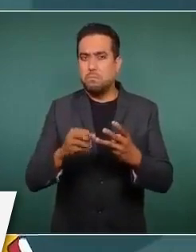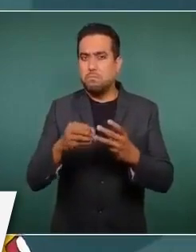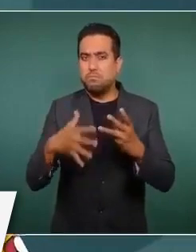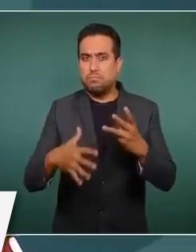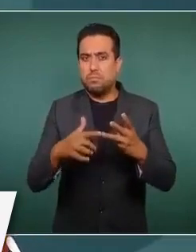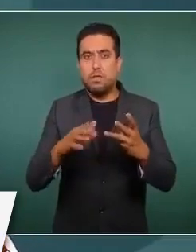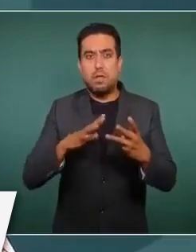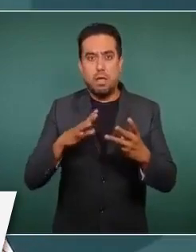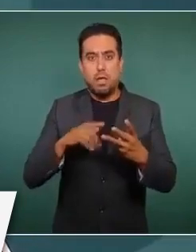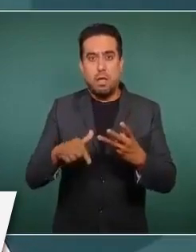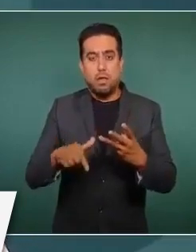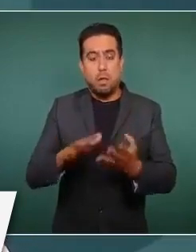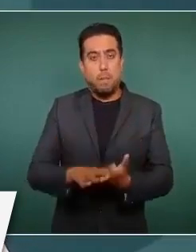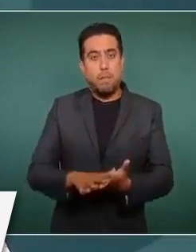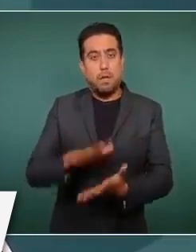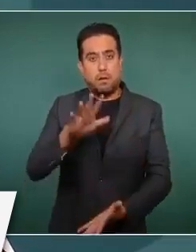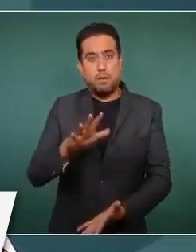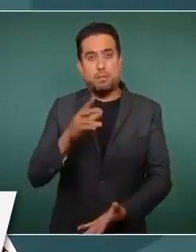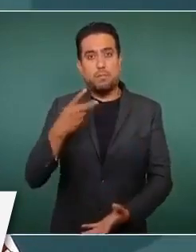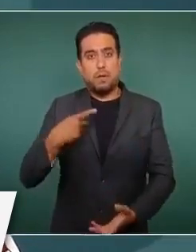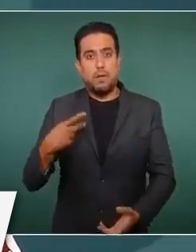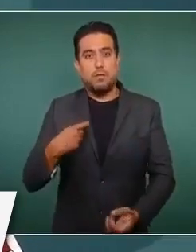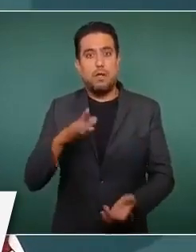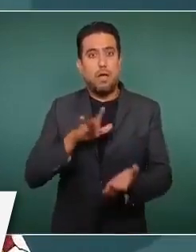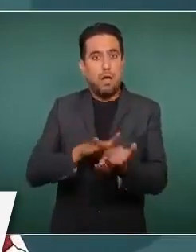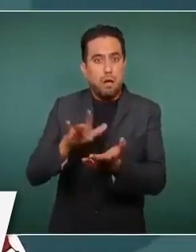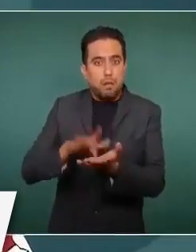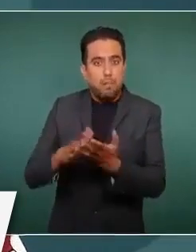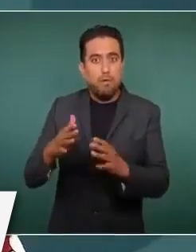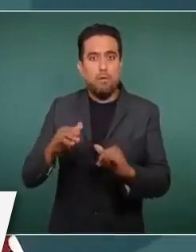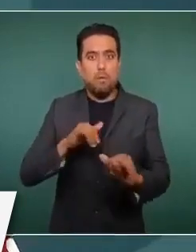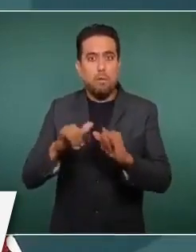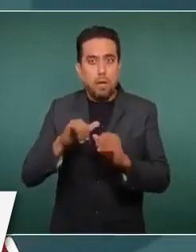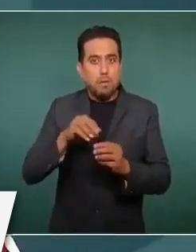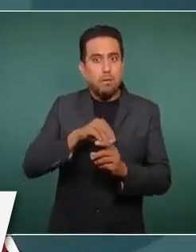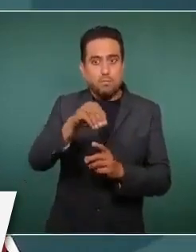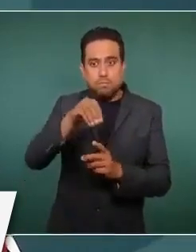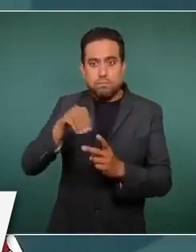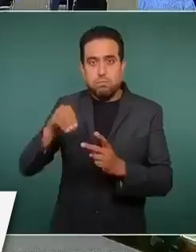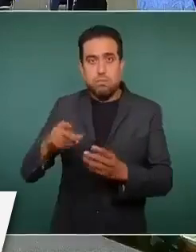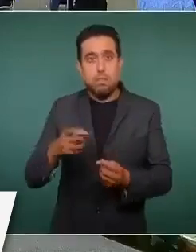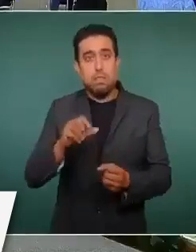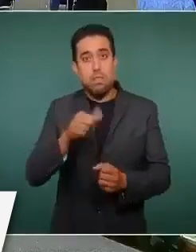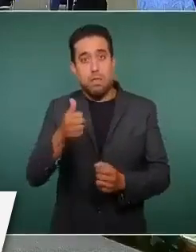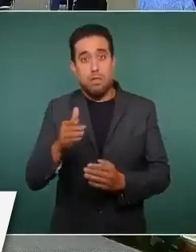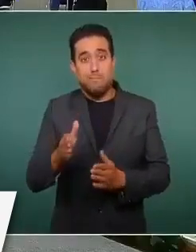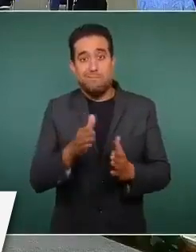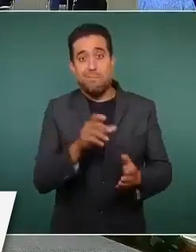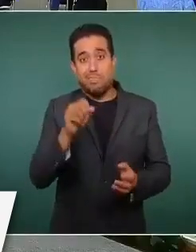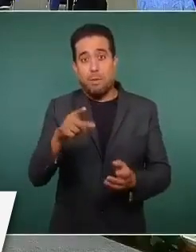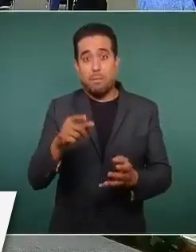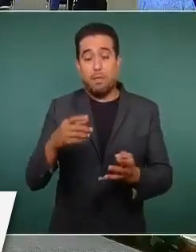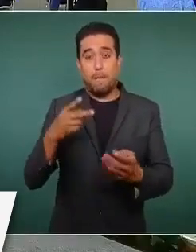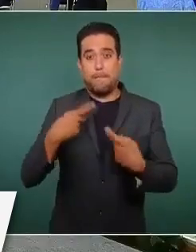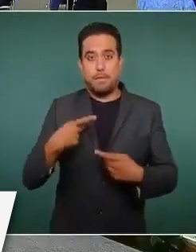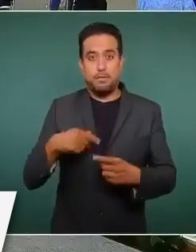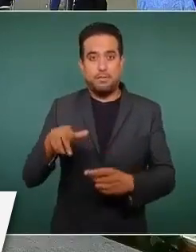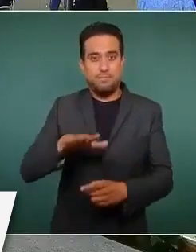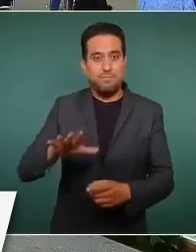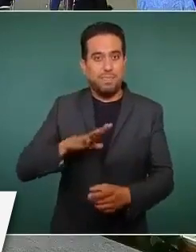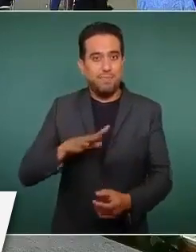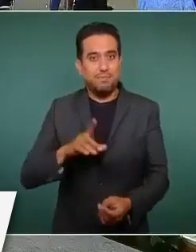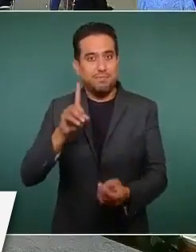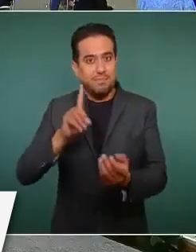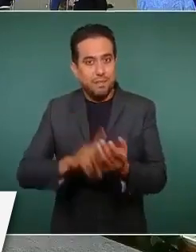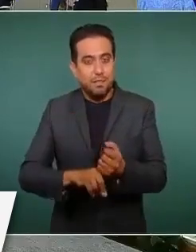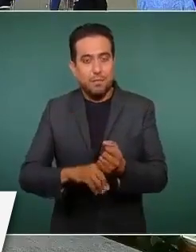mayor cantidad son de apoyo logístico, pero también está la parte operativa, que buscamos que haya una